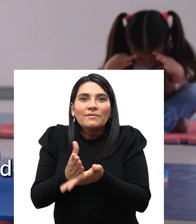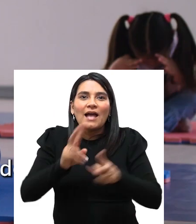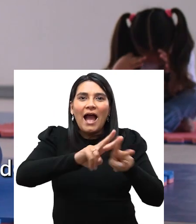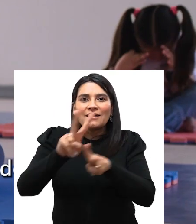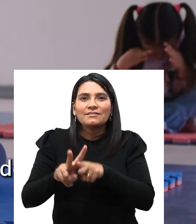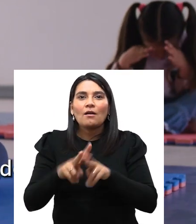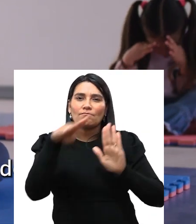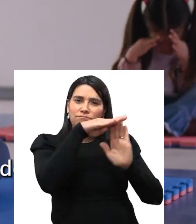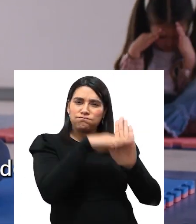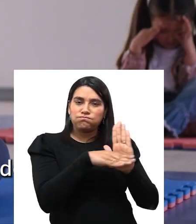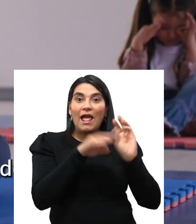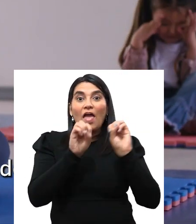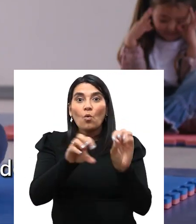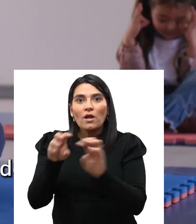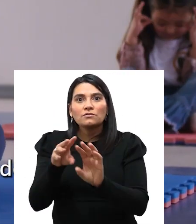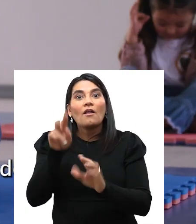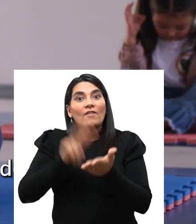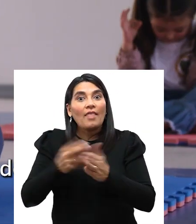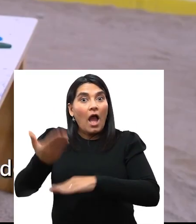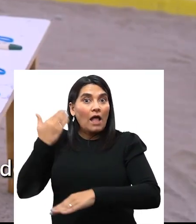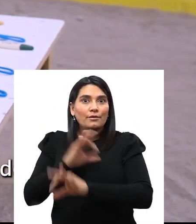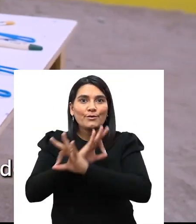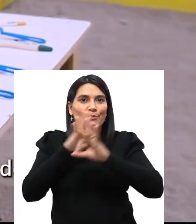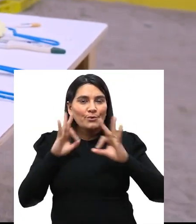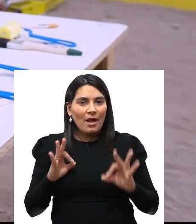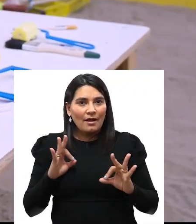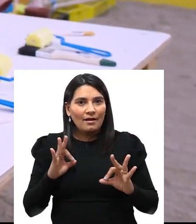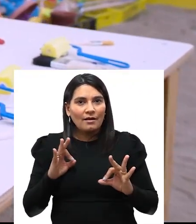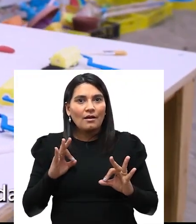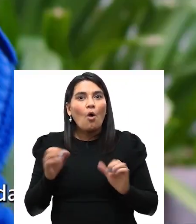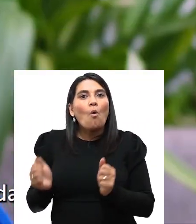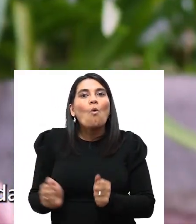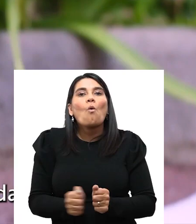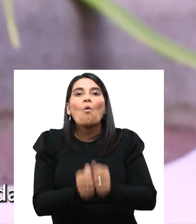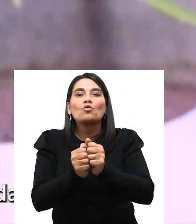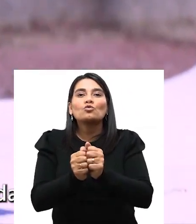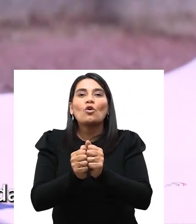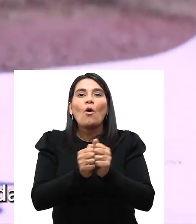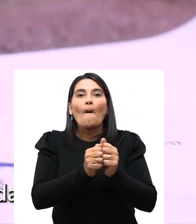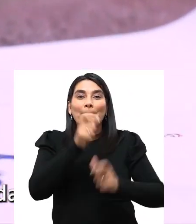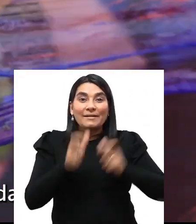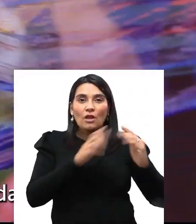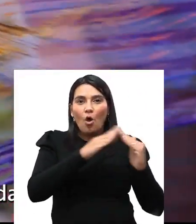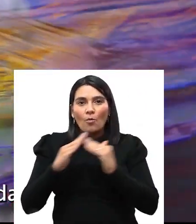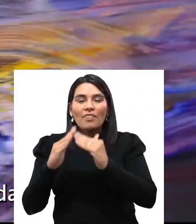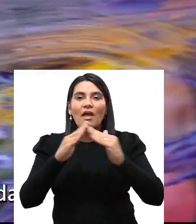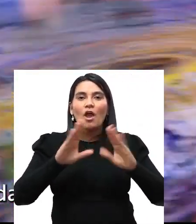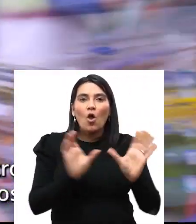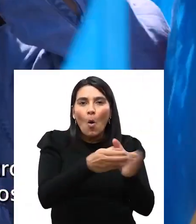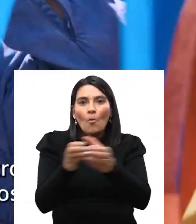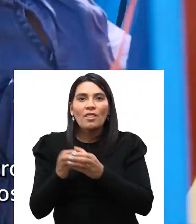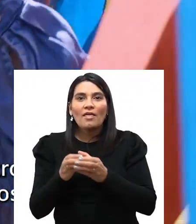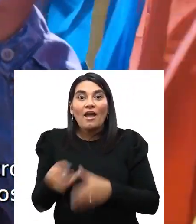Desde un inicio creamos una oferta educativa donde nunca había existido antes y de la mano de la Junta de Vecinos y